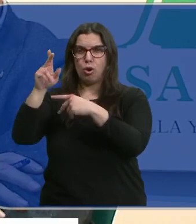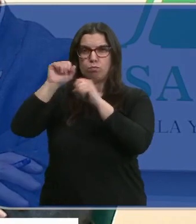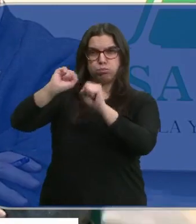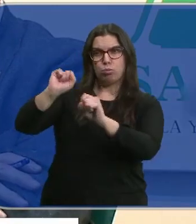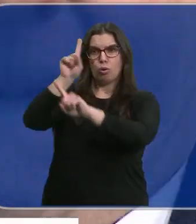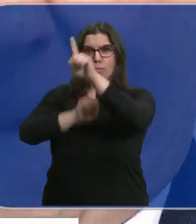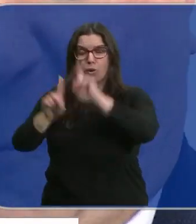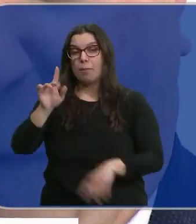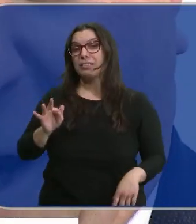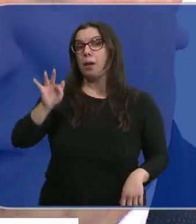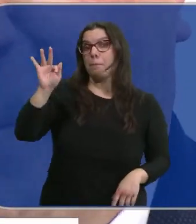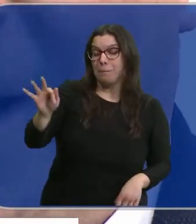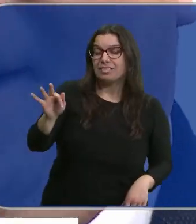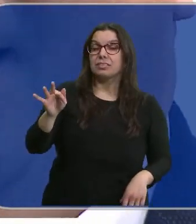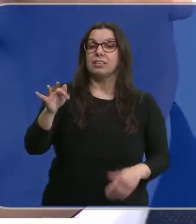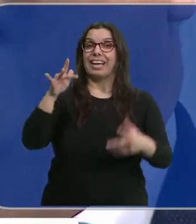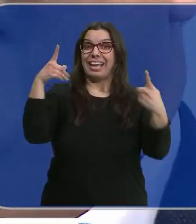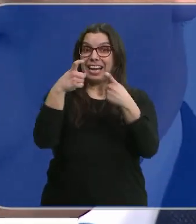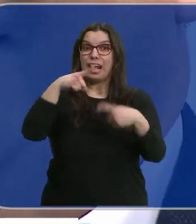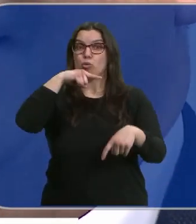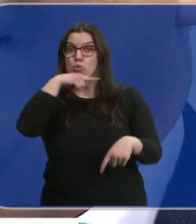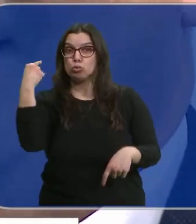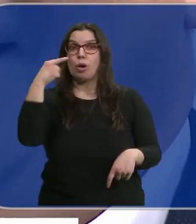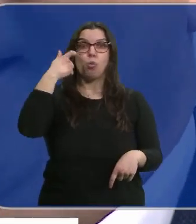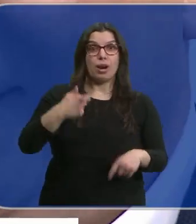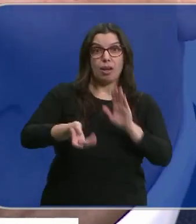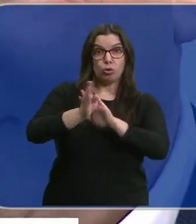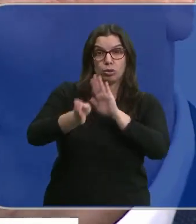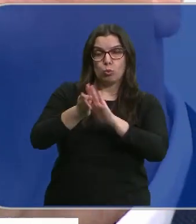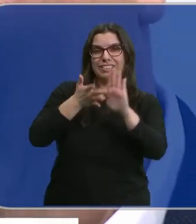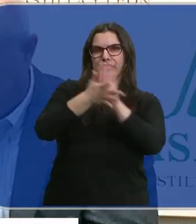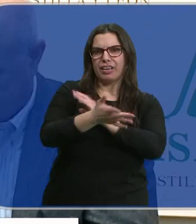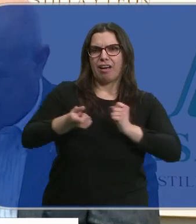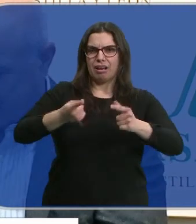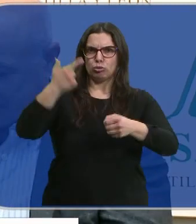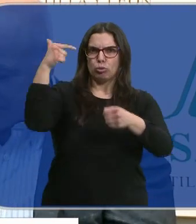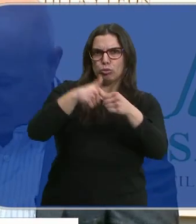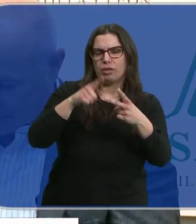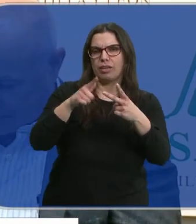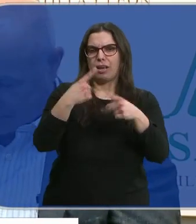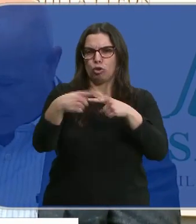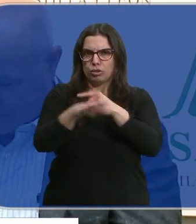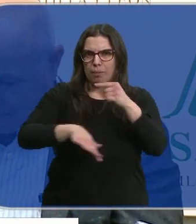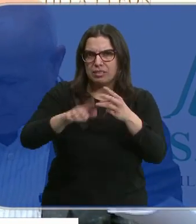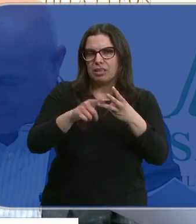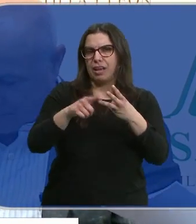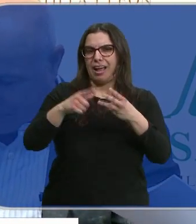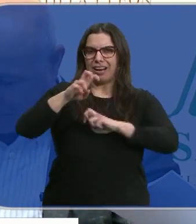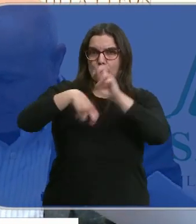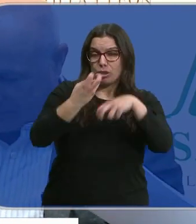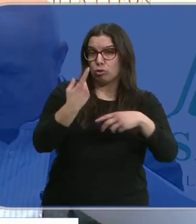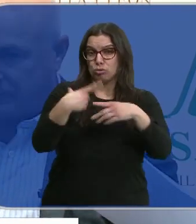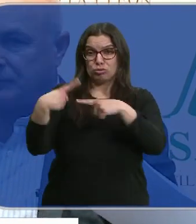la no resolución del conflicto entre Rusia y Ucrania, hagan que los gastos en combustibles, bienes de servicio y repuestos